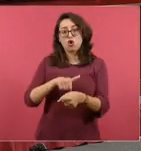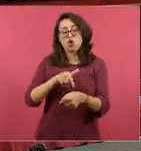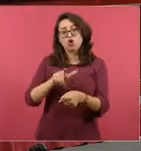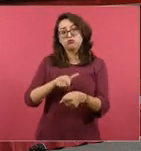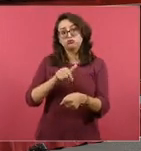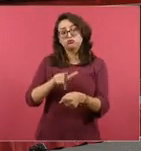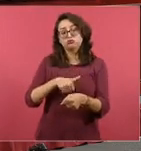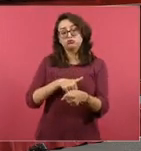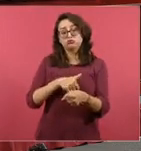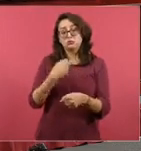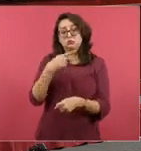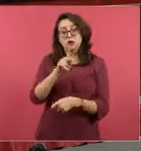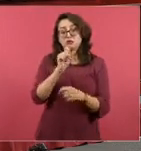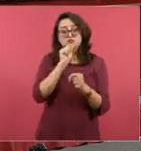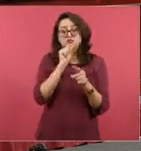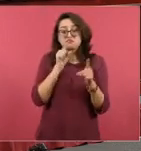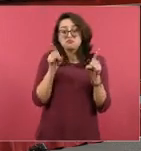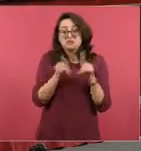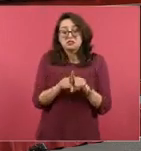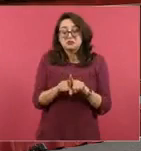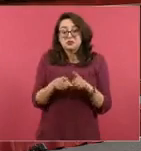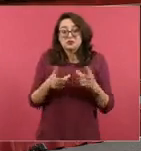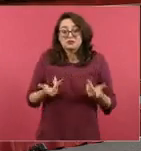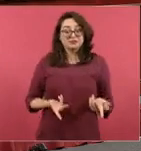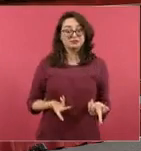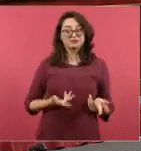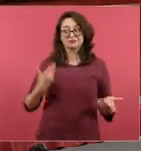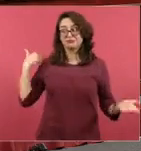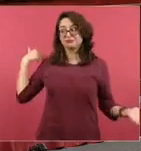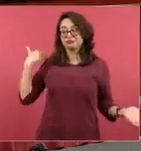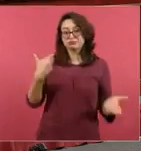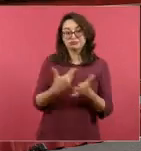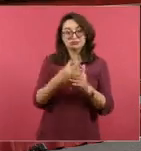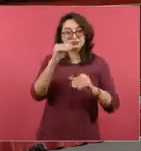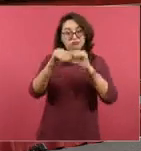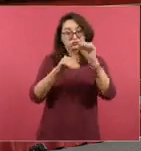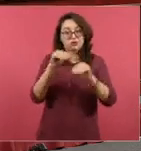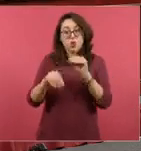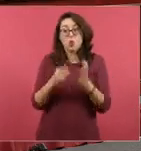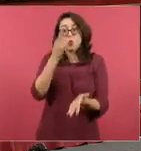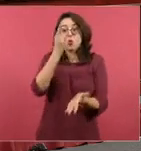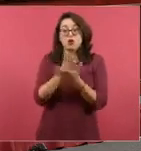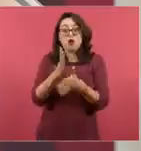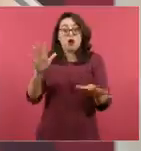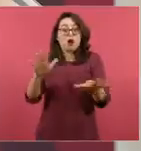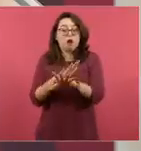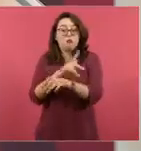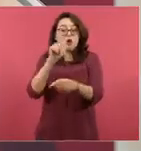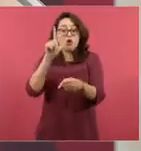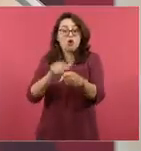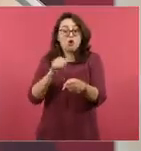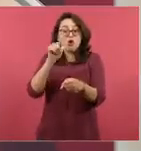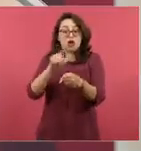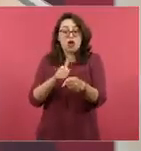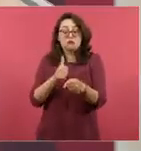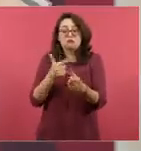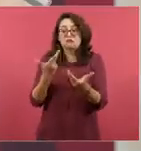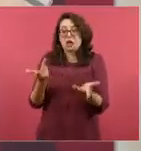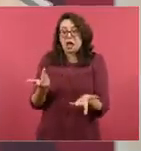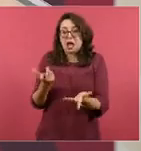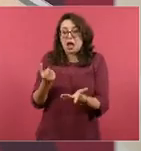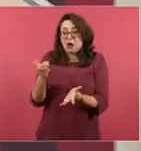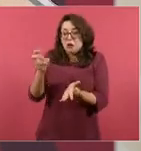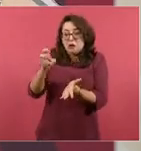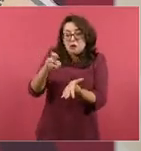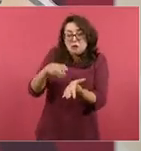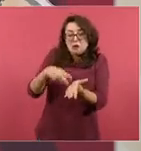¿sí? Pero son los que se estuvieron trabajando durante los consejos técnicos. Las modificaciones, digamos, las correcciones son mínimas, pero no tienen